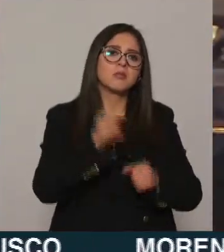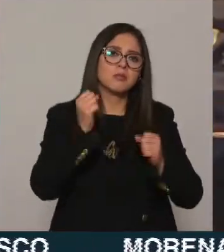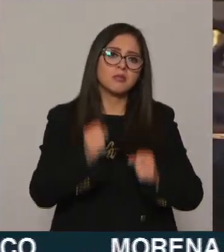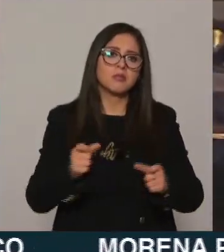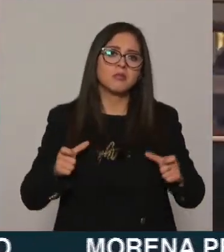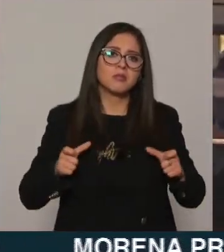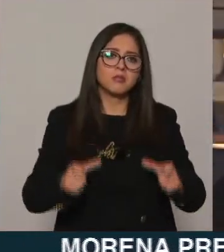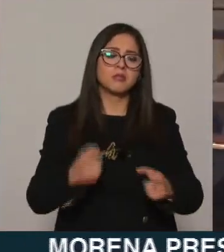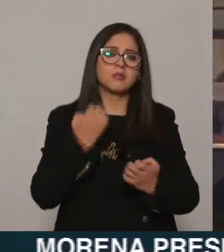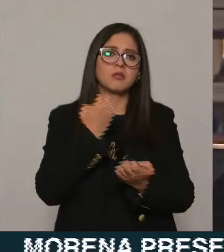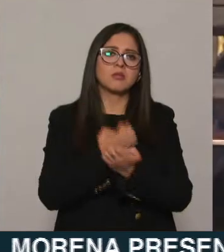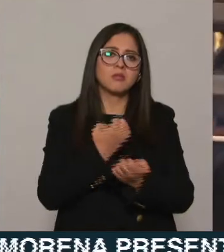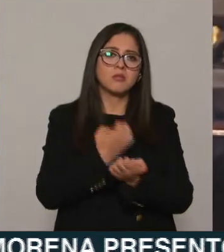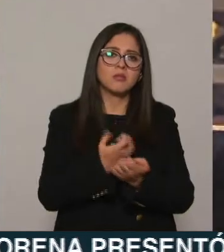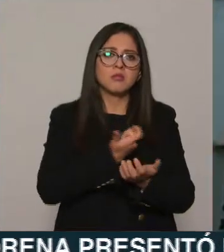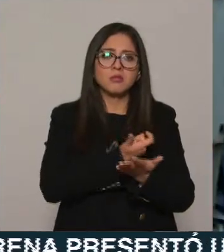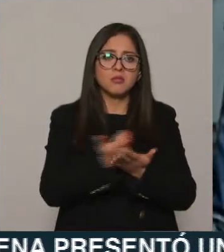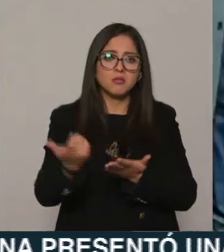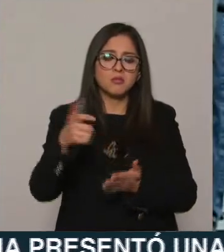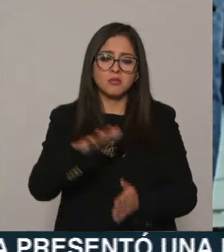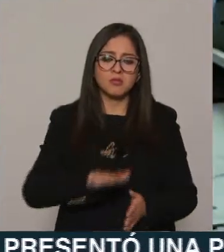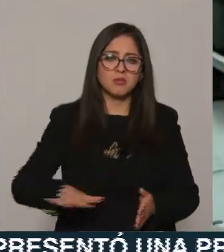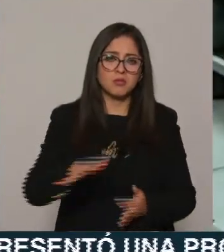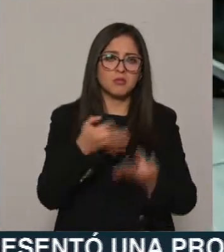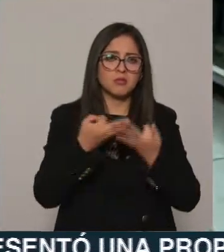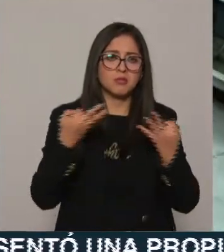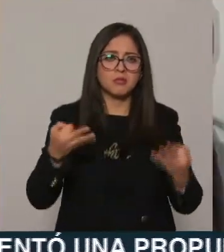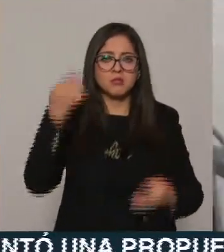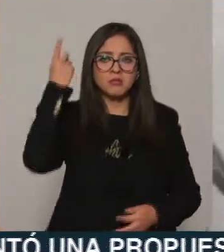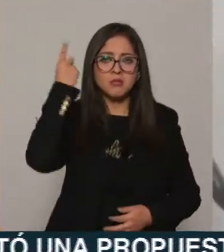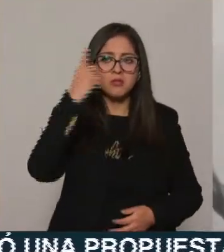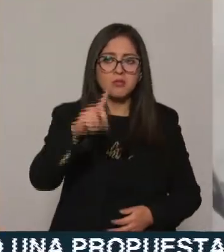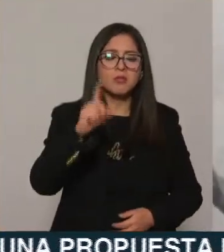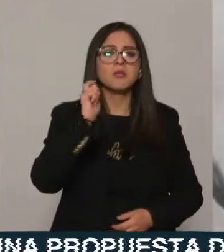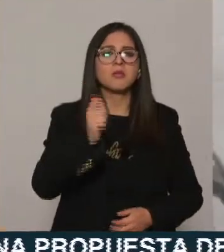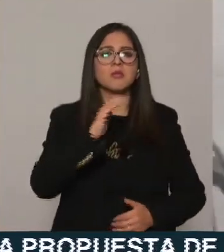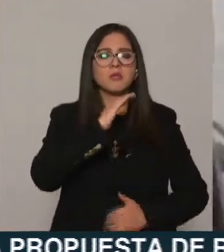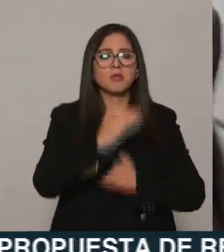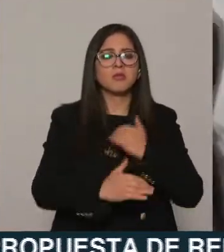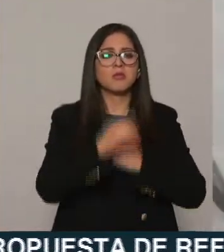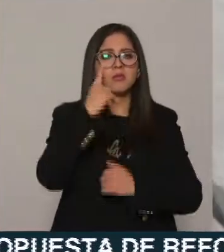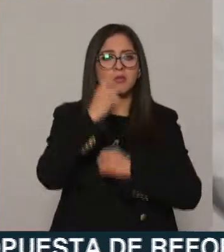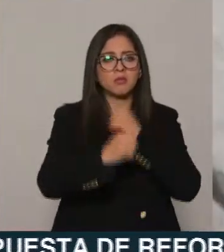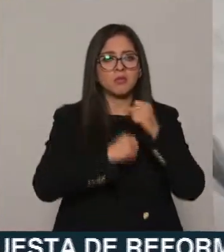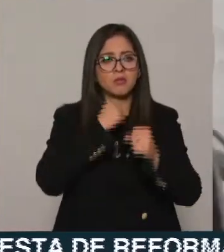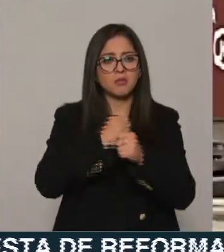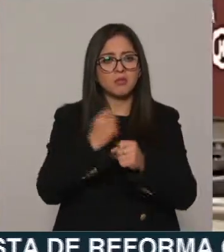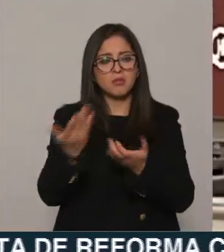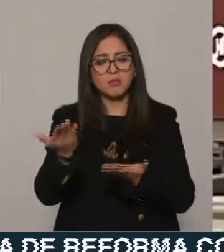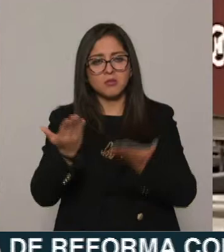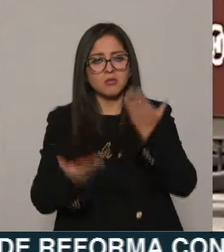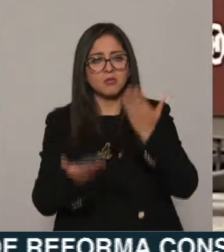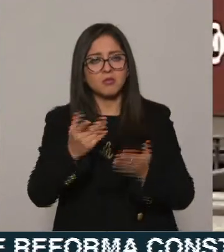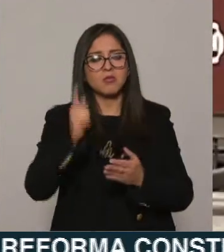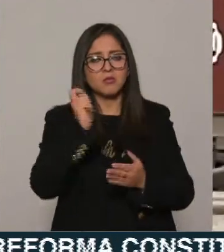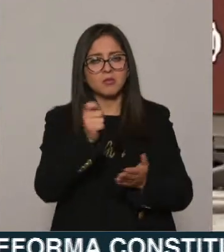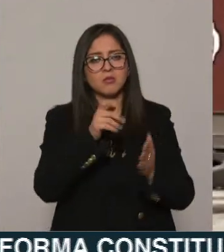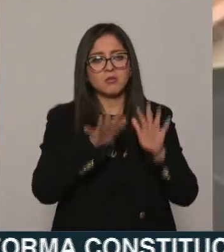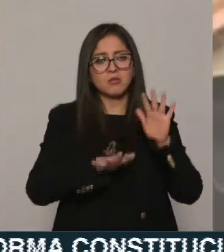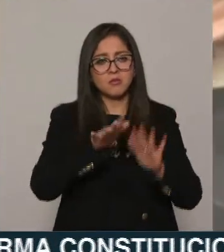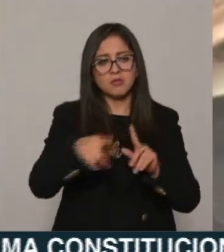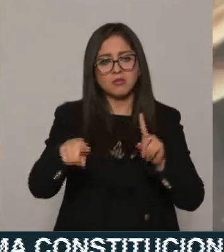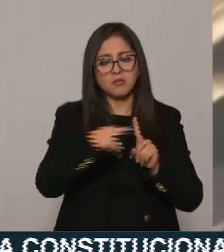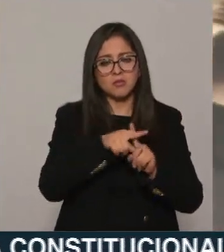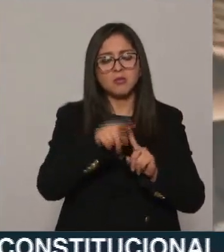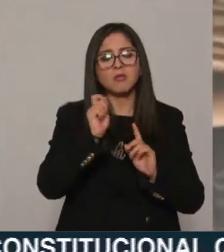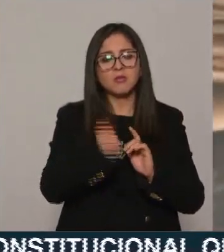la economía y el cobro de piso. Señaló que se termina un año complejo con variables económicas que han dado resultados positivos,